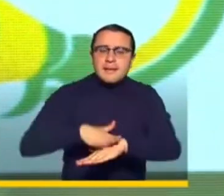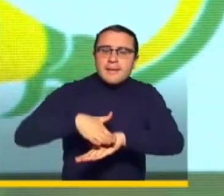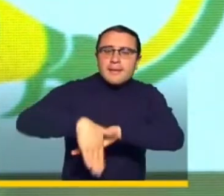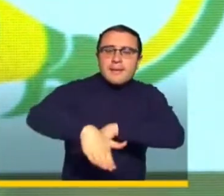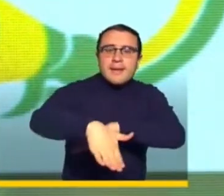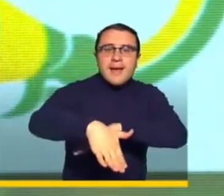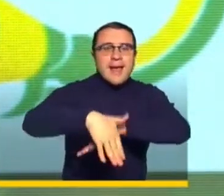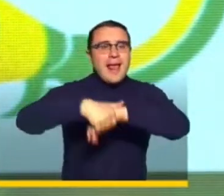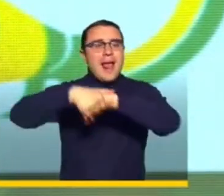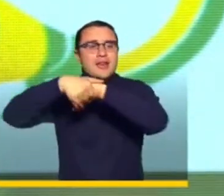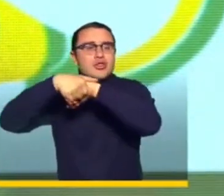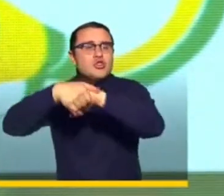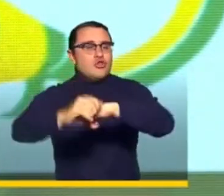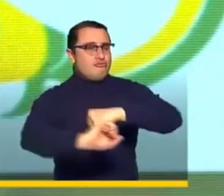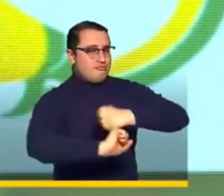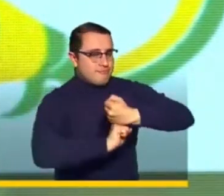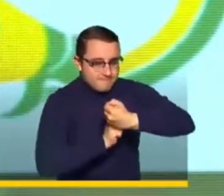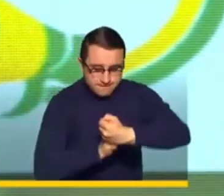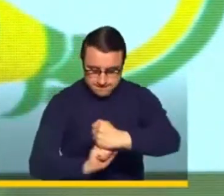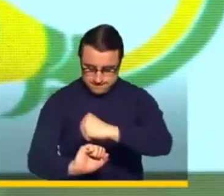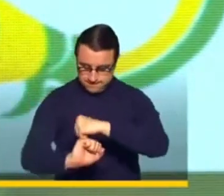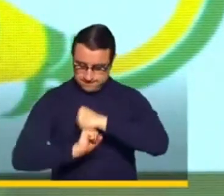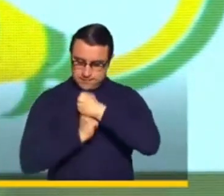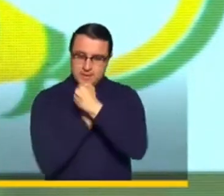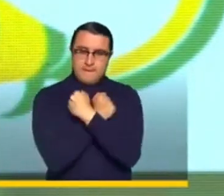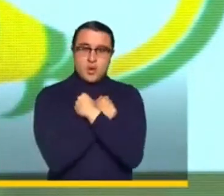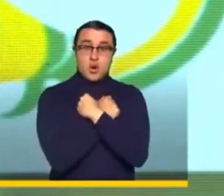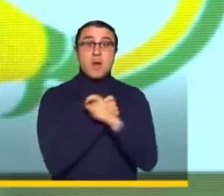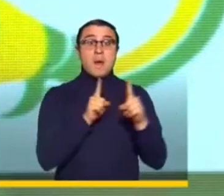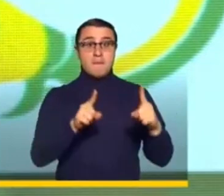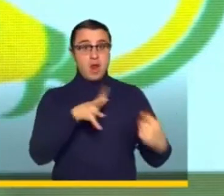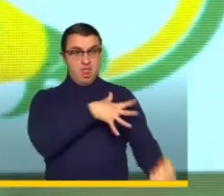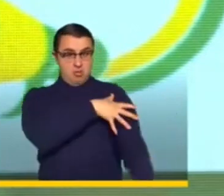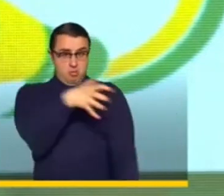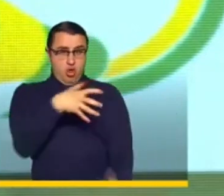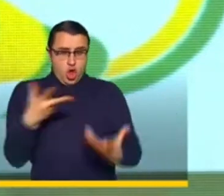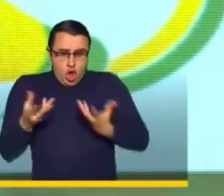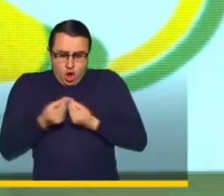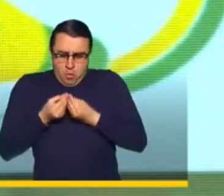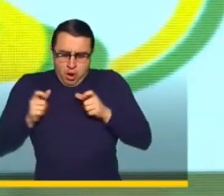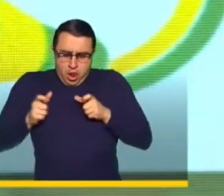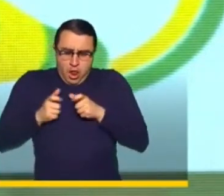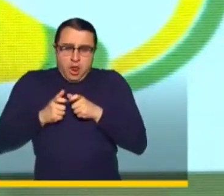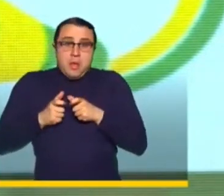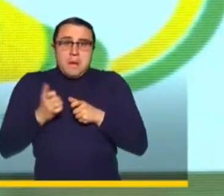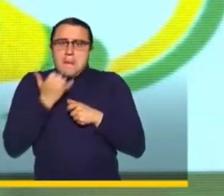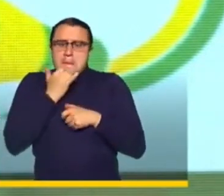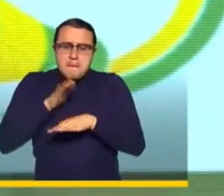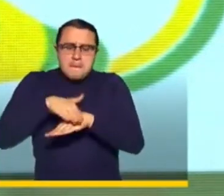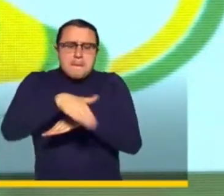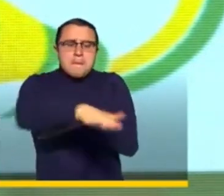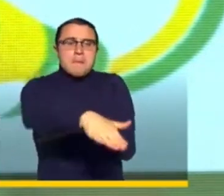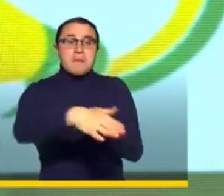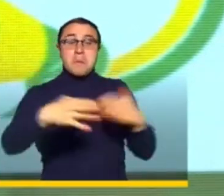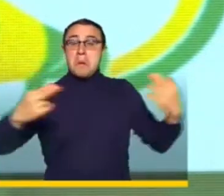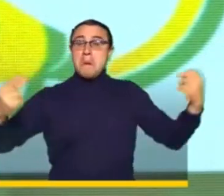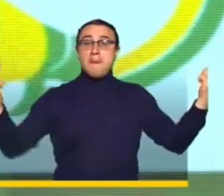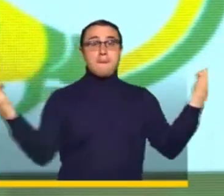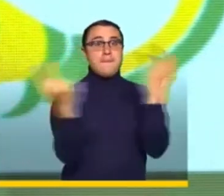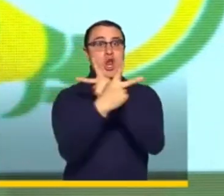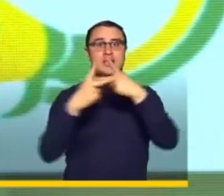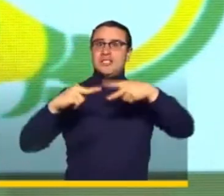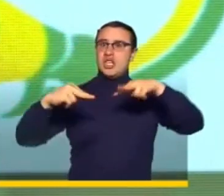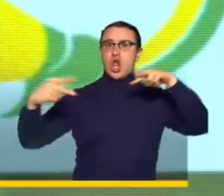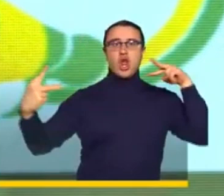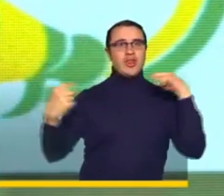y amor. Cuando el poder es de una minoría, lo que hay es violencia, lo contrario